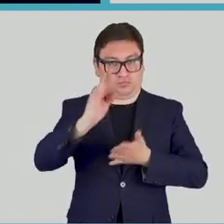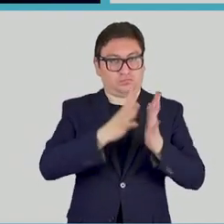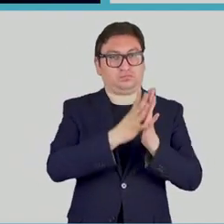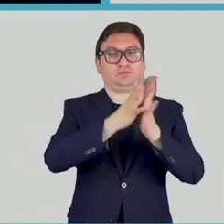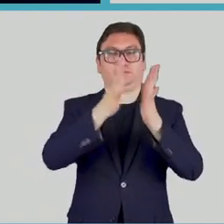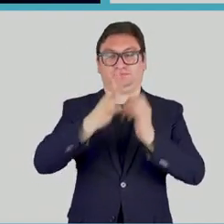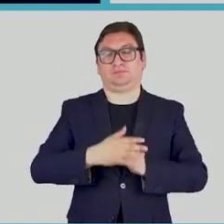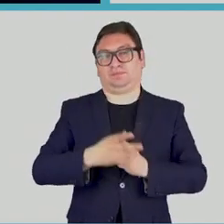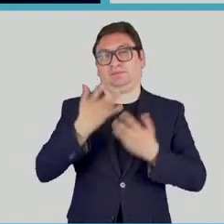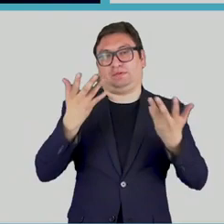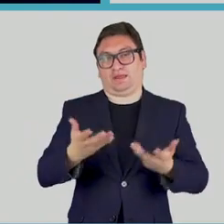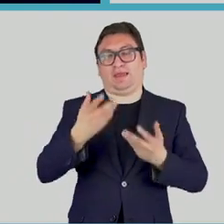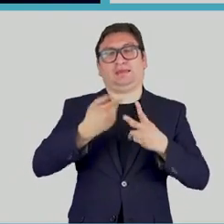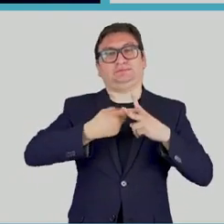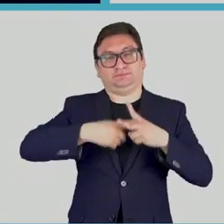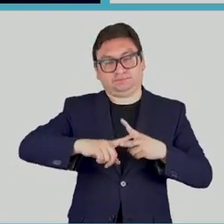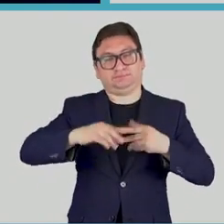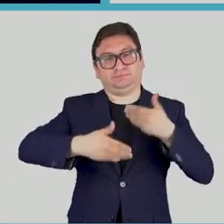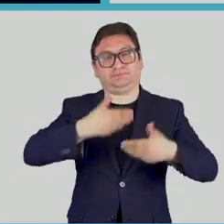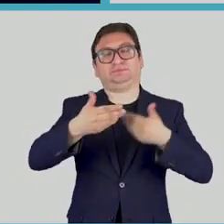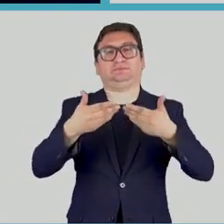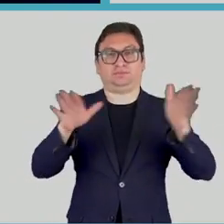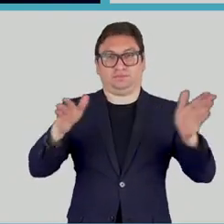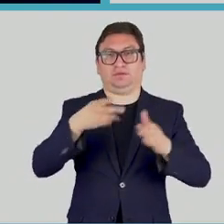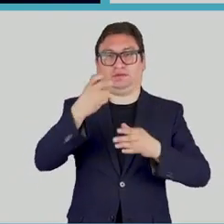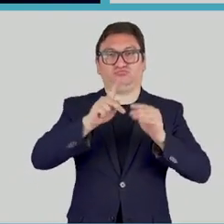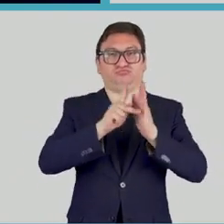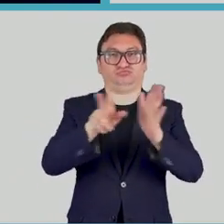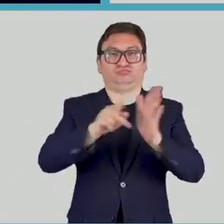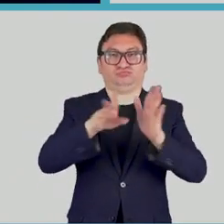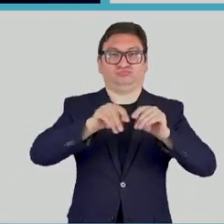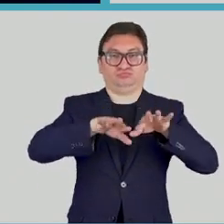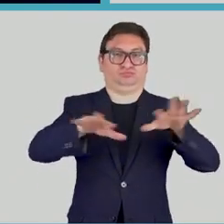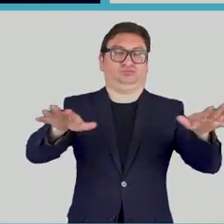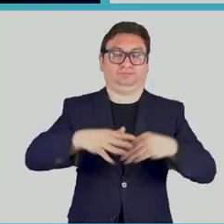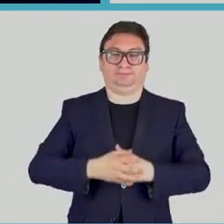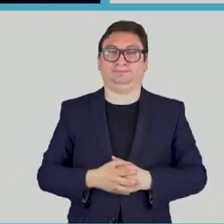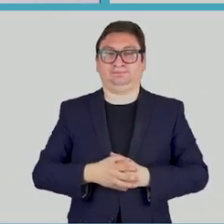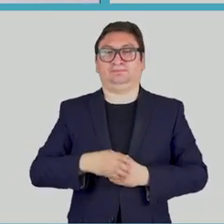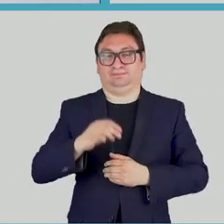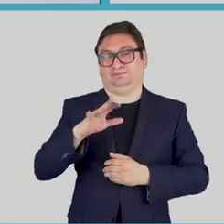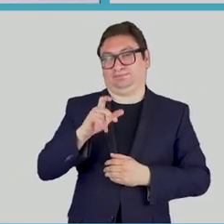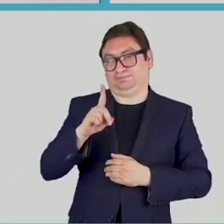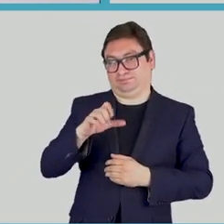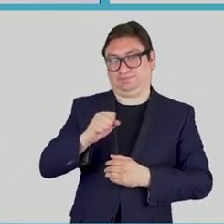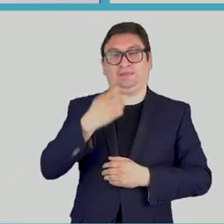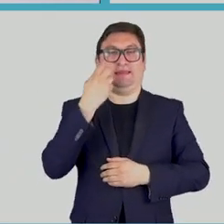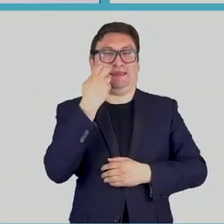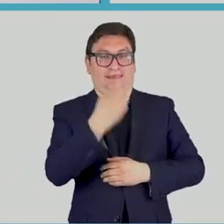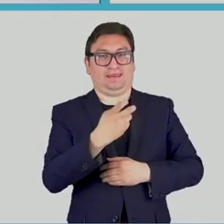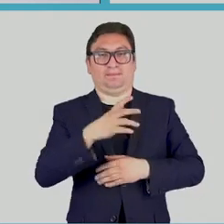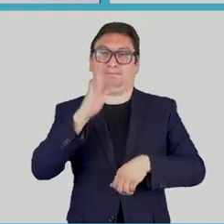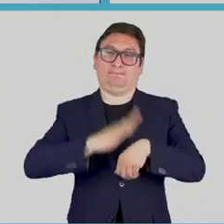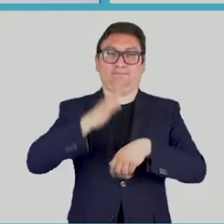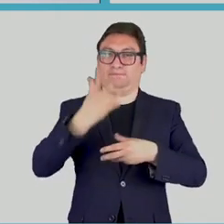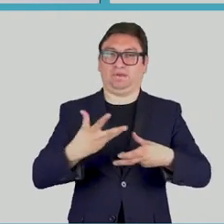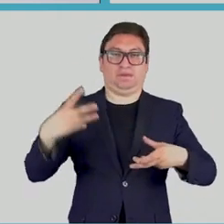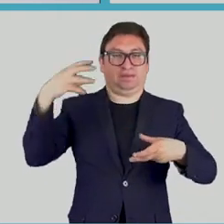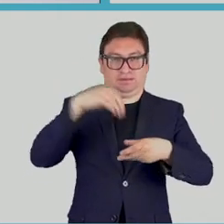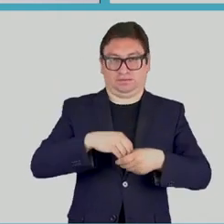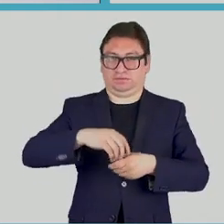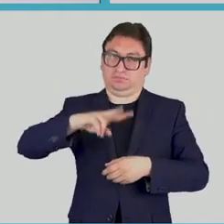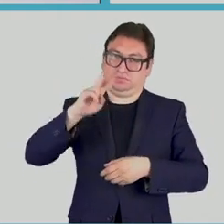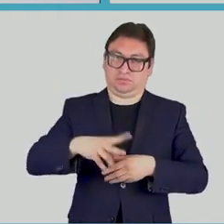y pues bueno es un principio fundamental también de los medios públicos Mercedes Pues ahí está mayor inclusión